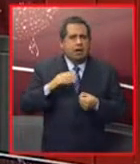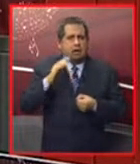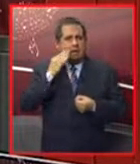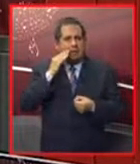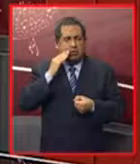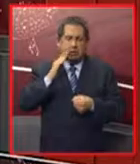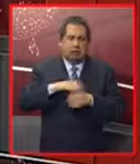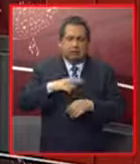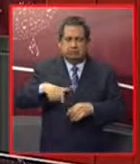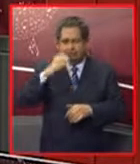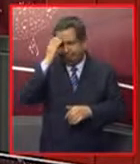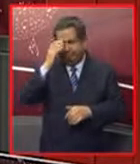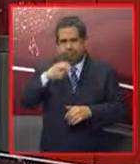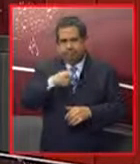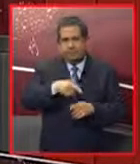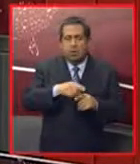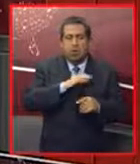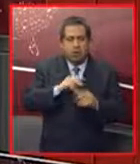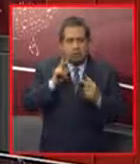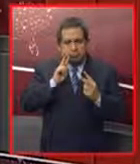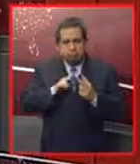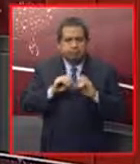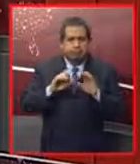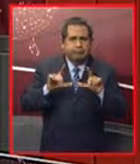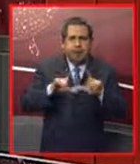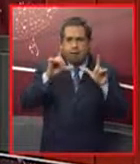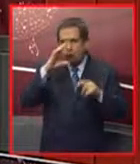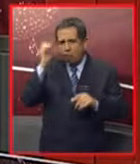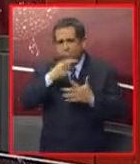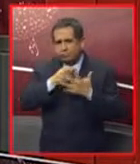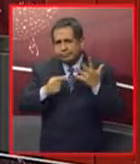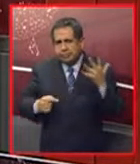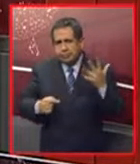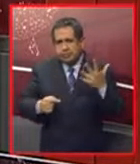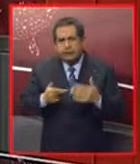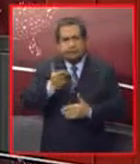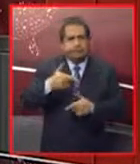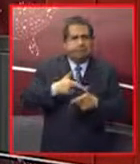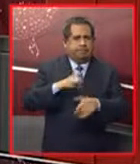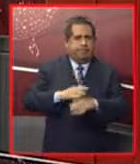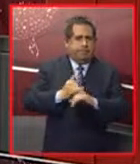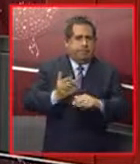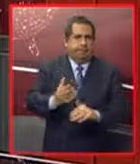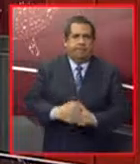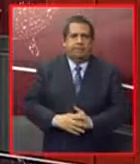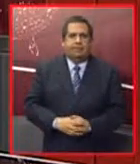también presentes en Facebook, donde podrá consultar galerías y la programación del día. Continuamos con más información.